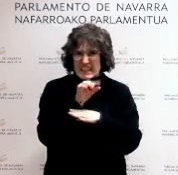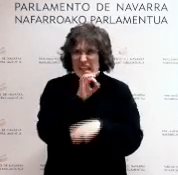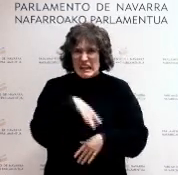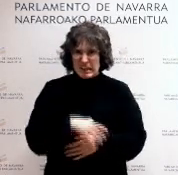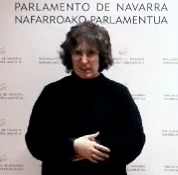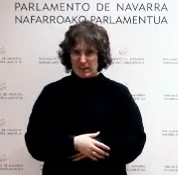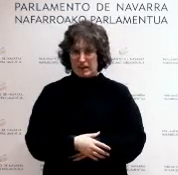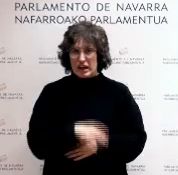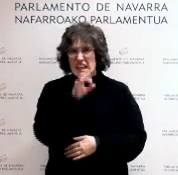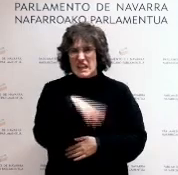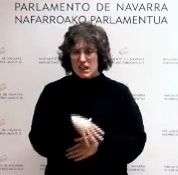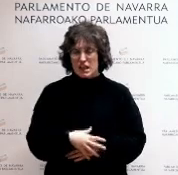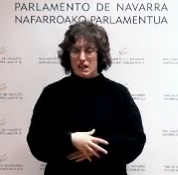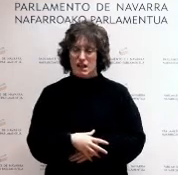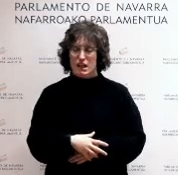¿A quién?